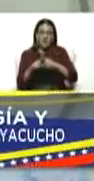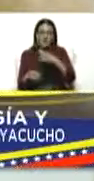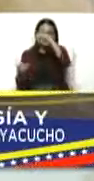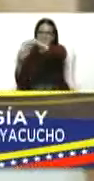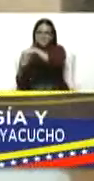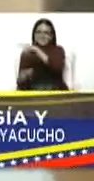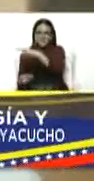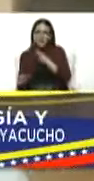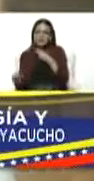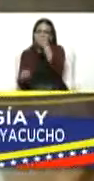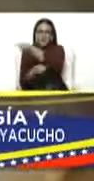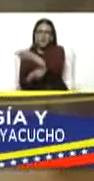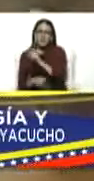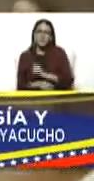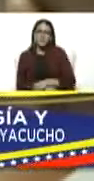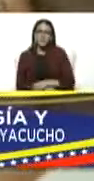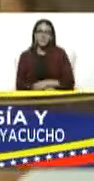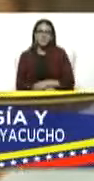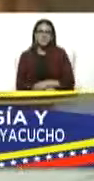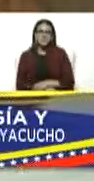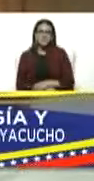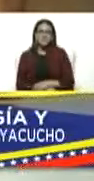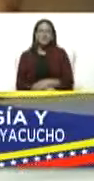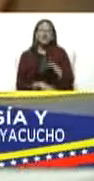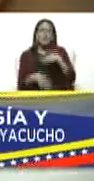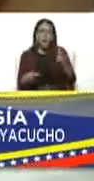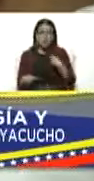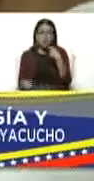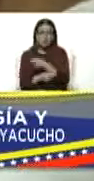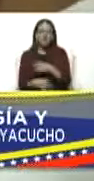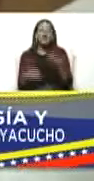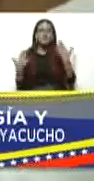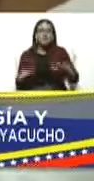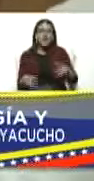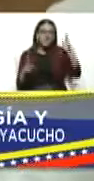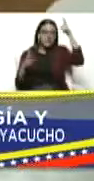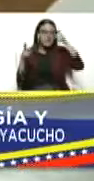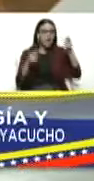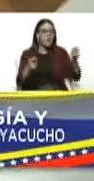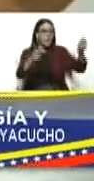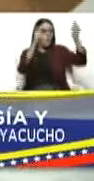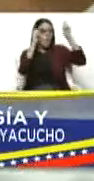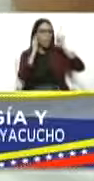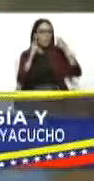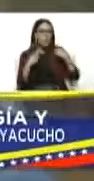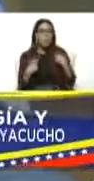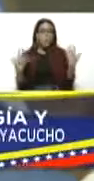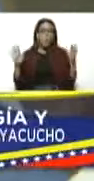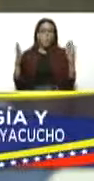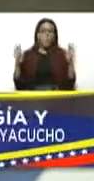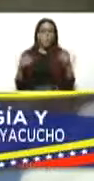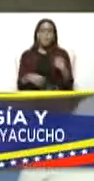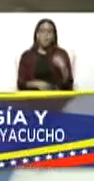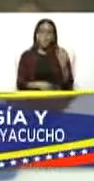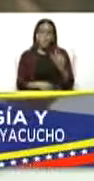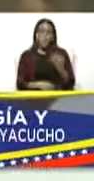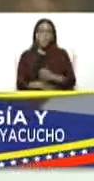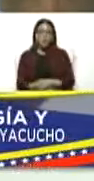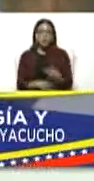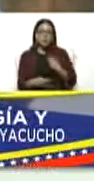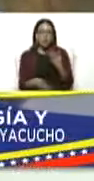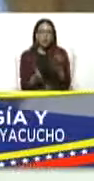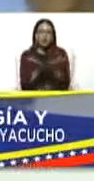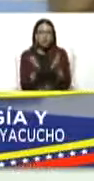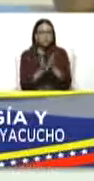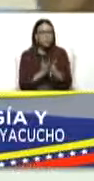gradué. Estábamos, incluso estaba el comandante Chávez. Estuvimos allí haciendo todo lo que era la parte